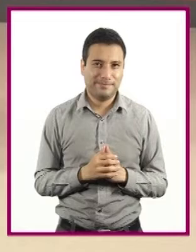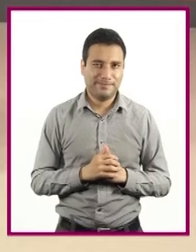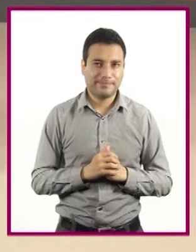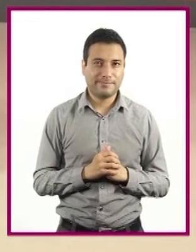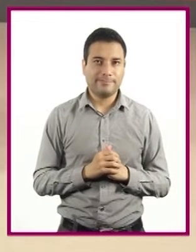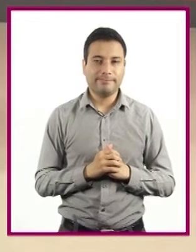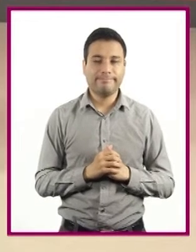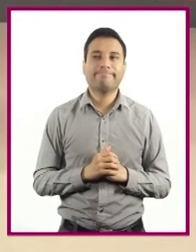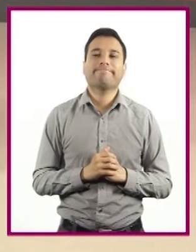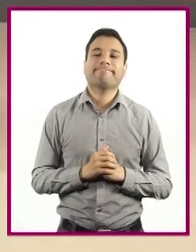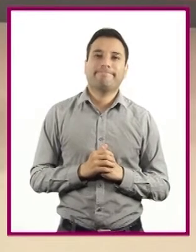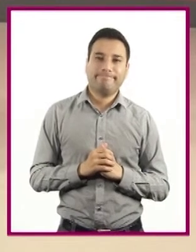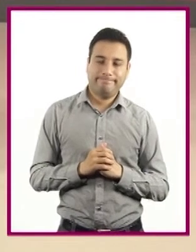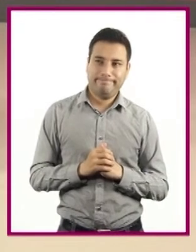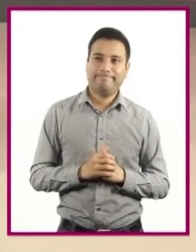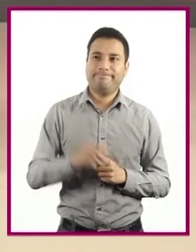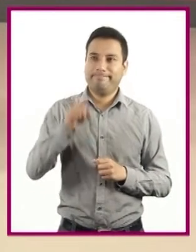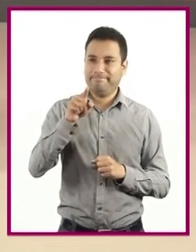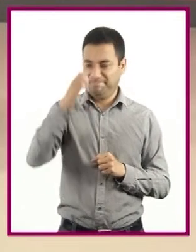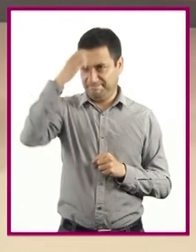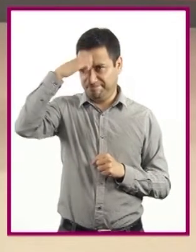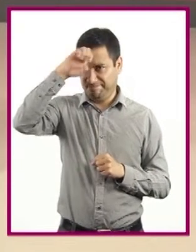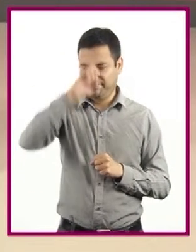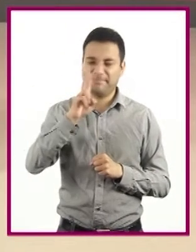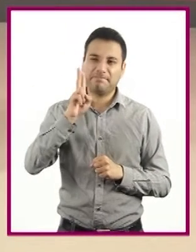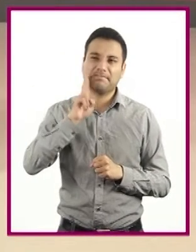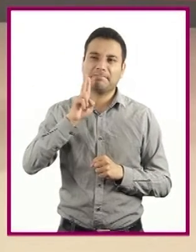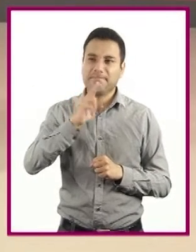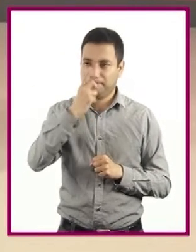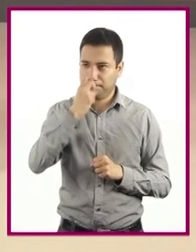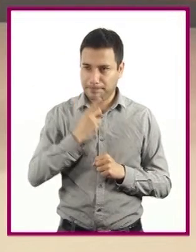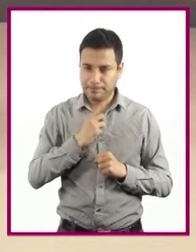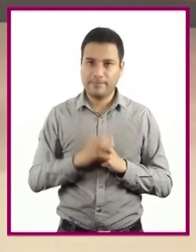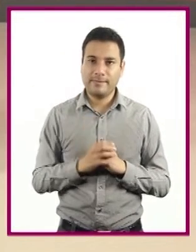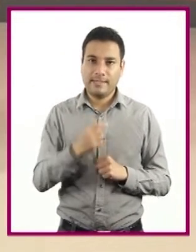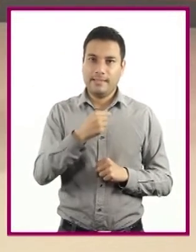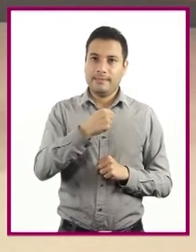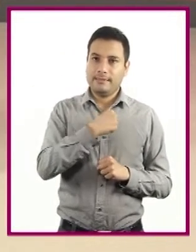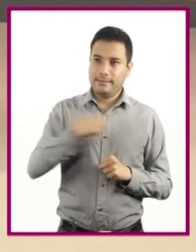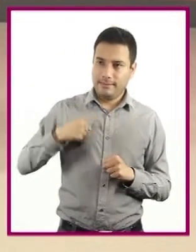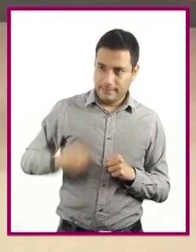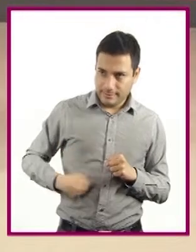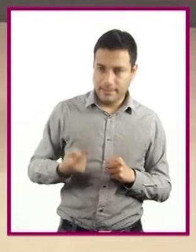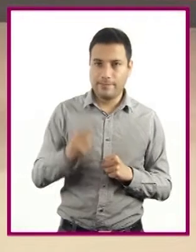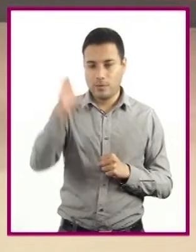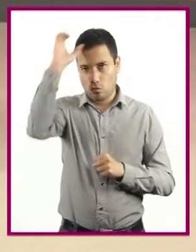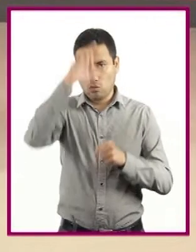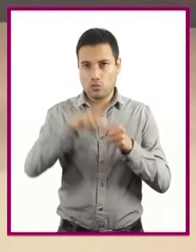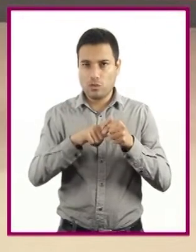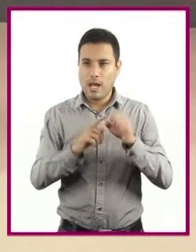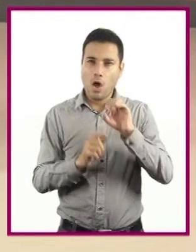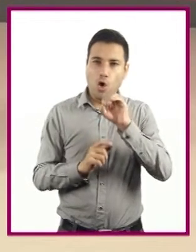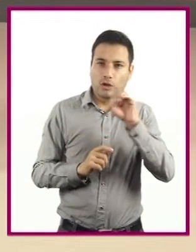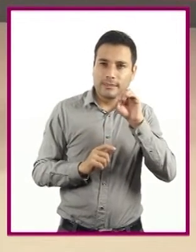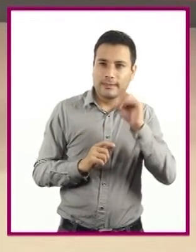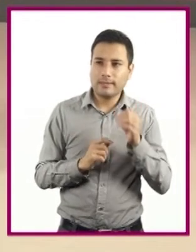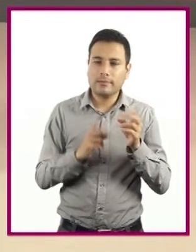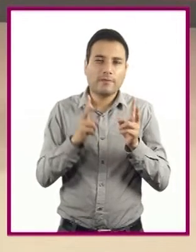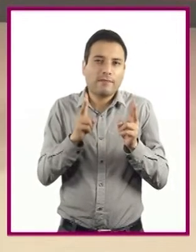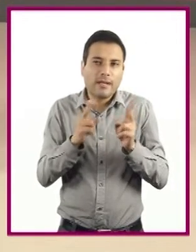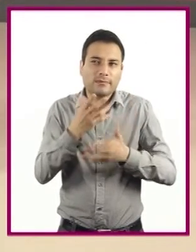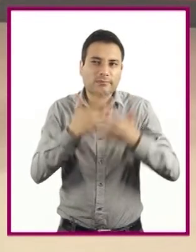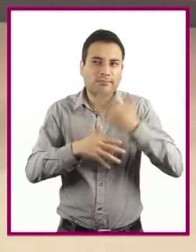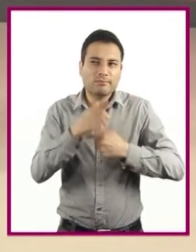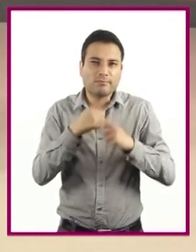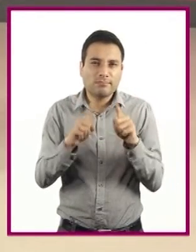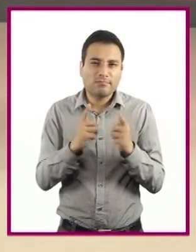Con base en su experiencia, doctora, ¿qué diferencia existe entre China y la cultura occidental al usar proverbios, dichos y